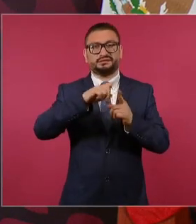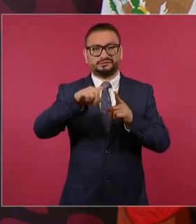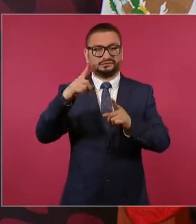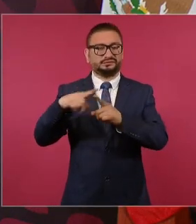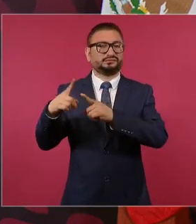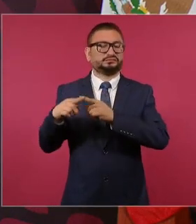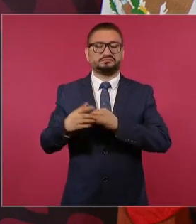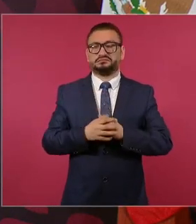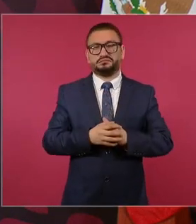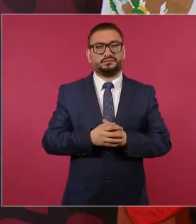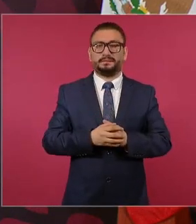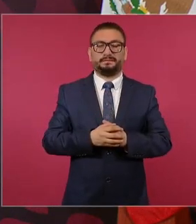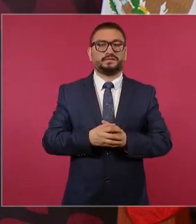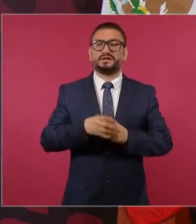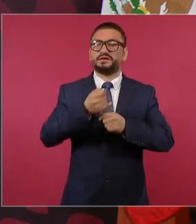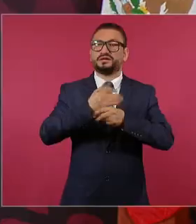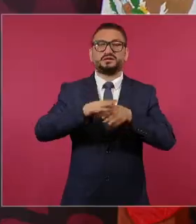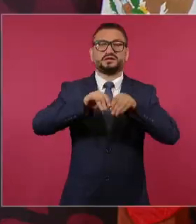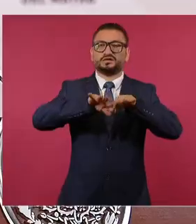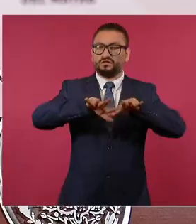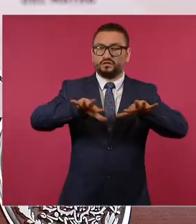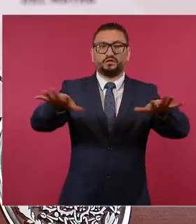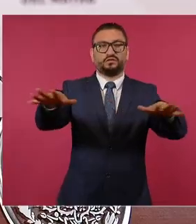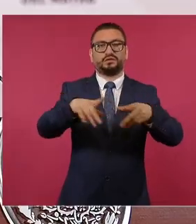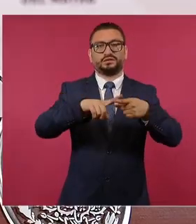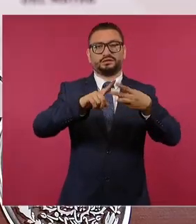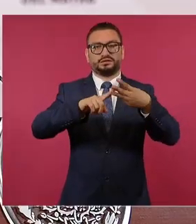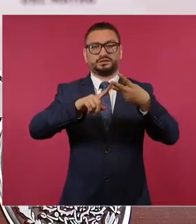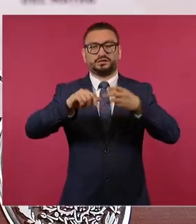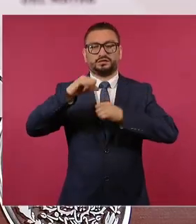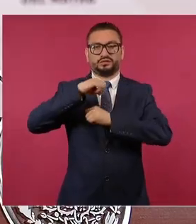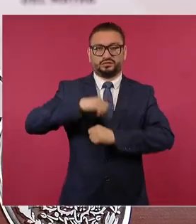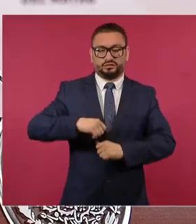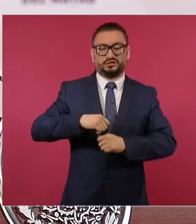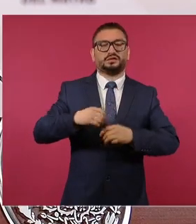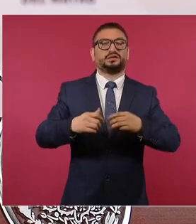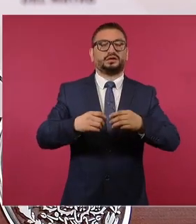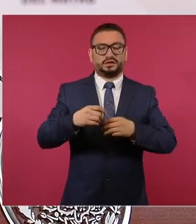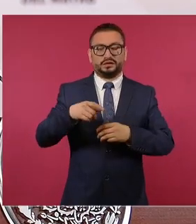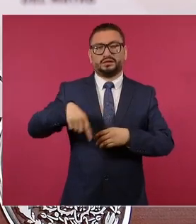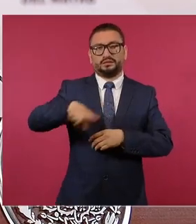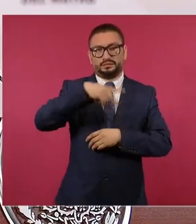a informar de que existen tres poderes, el equilibrio de los poderes,